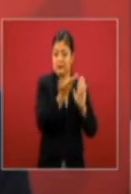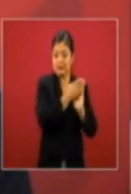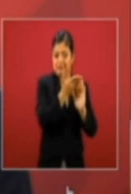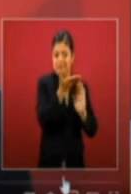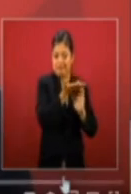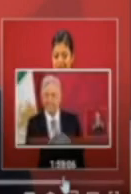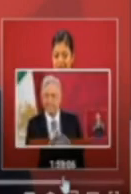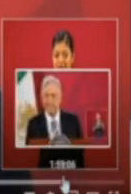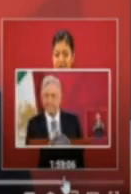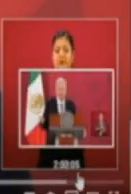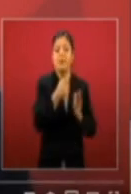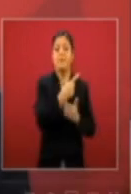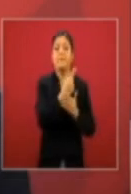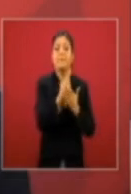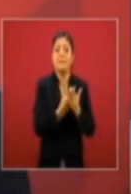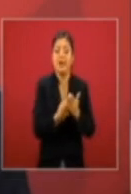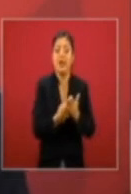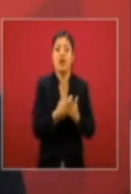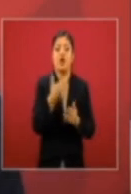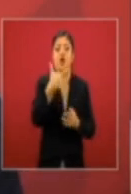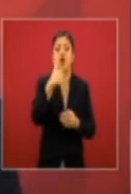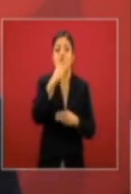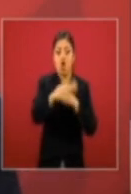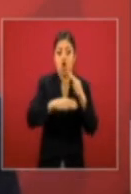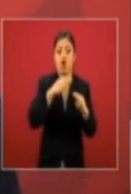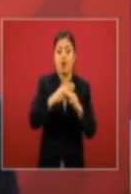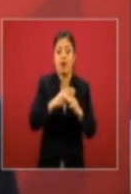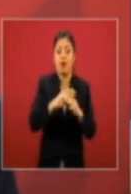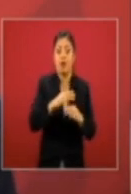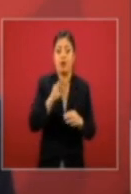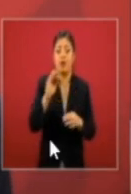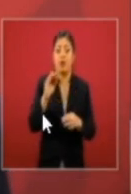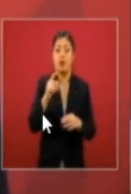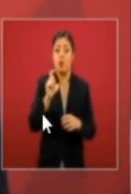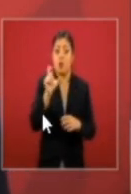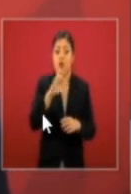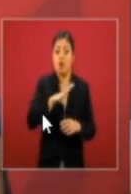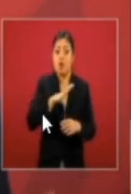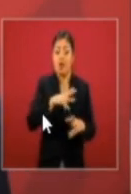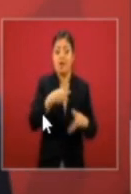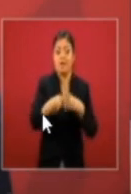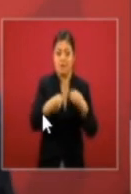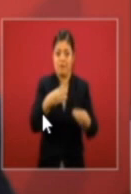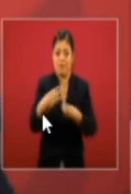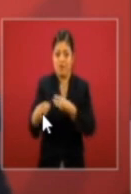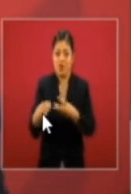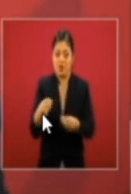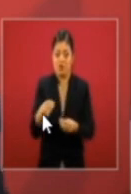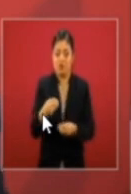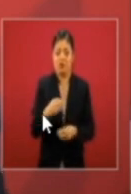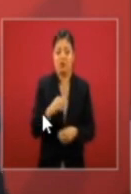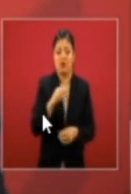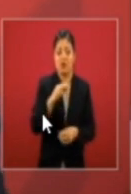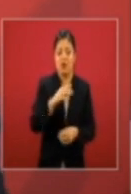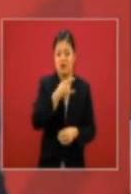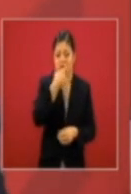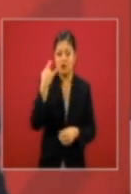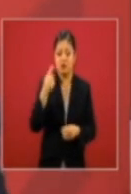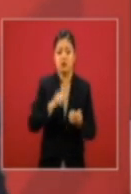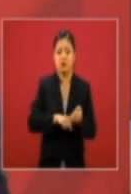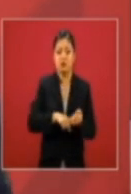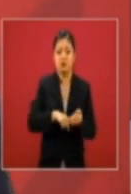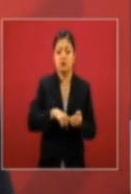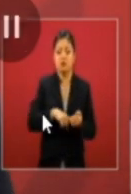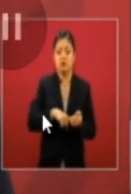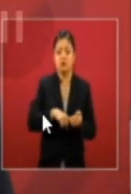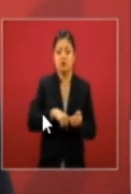Plan Global de Preparación y Respuesta ante la Pandemia de Influenza. Lo adoptaron todos los estados miembros de la Organización Mundial